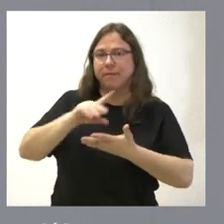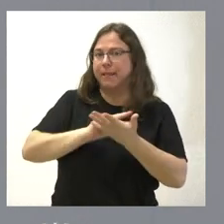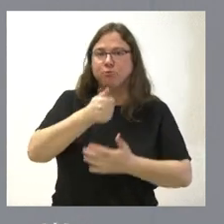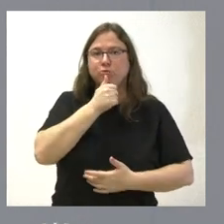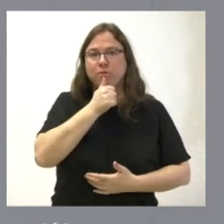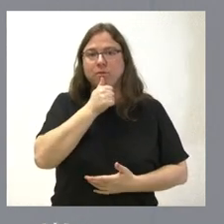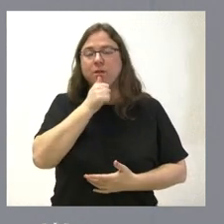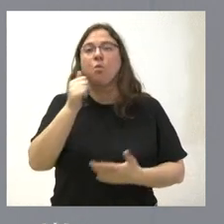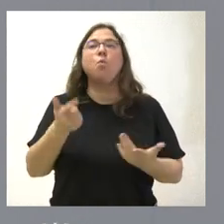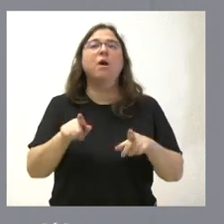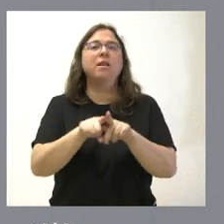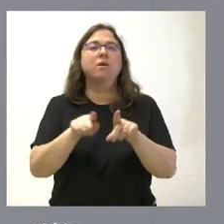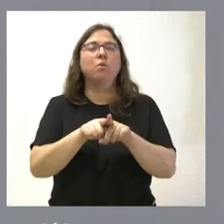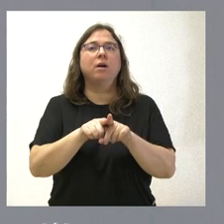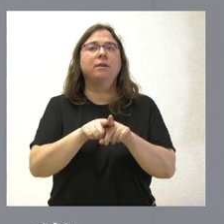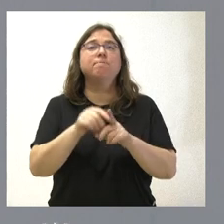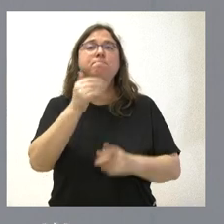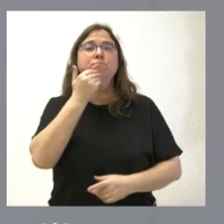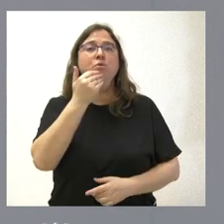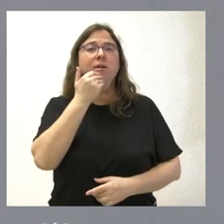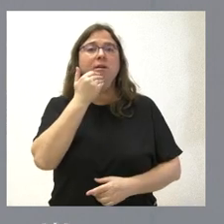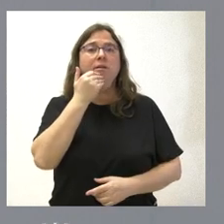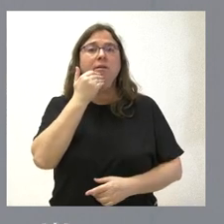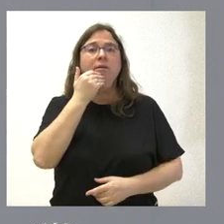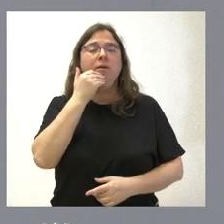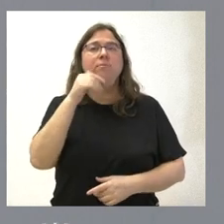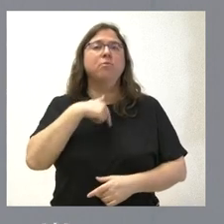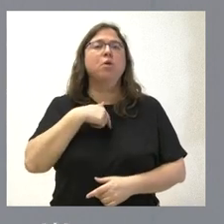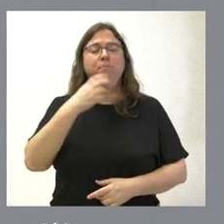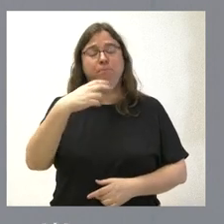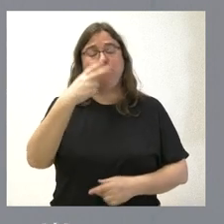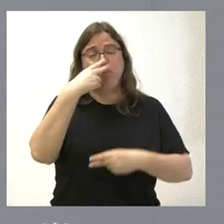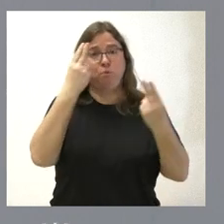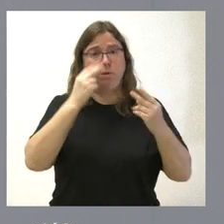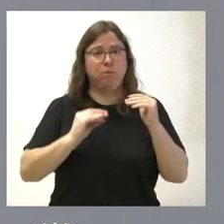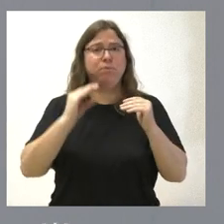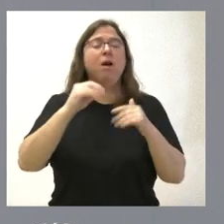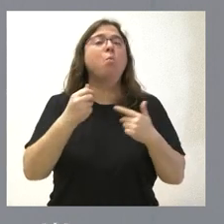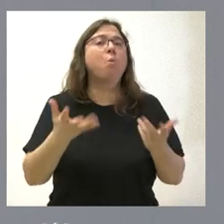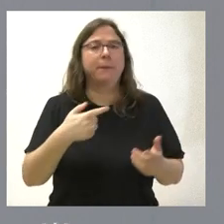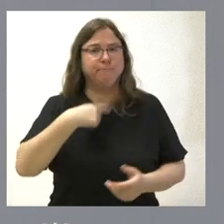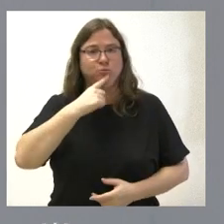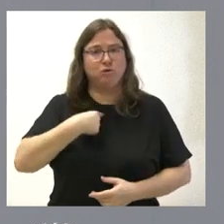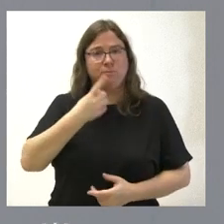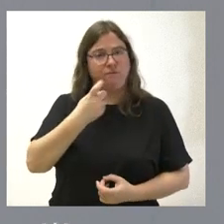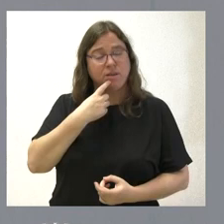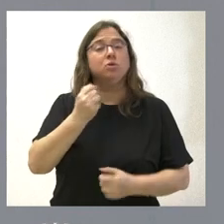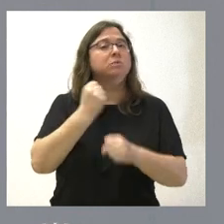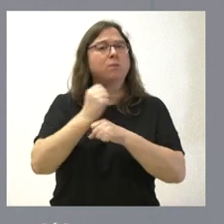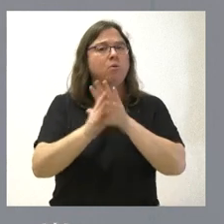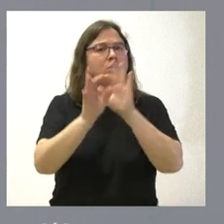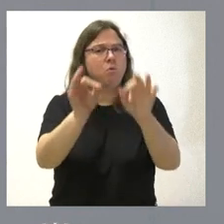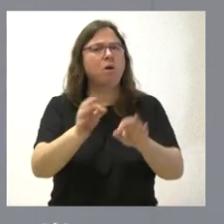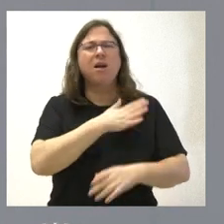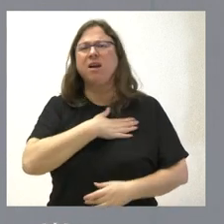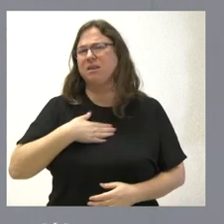Cuáles son las entregas de por ejemplo de incrementos de la retribución de los empleados públicos poro seguimos trabajando en el sentido que habíamos dicho Cuál es nuestra idea